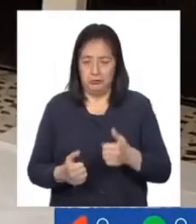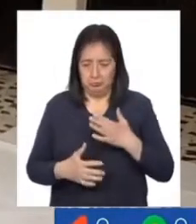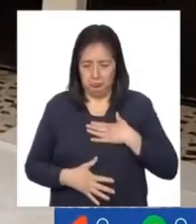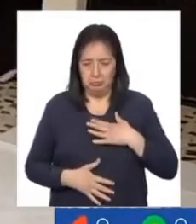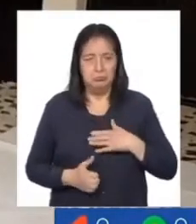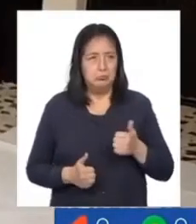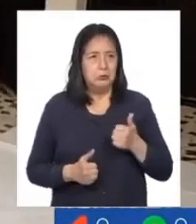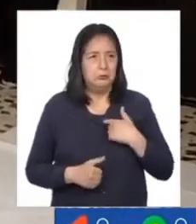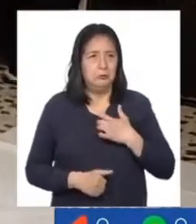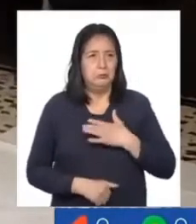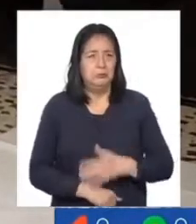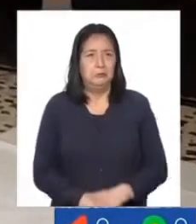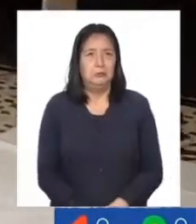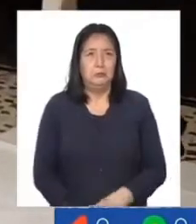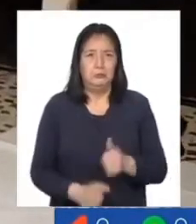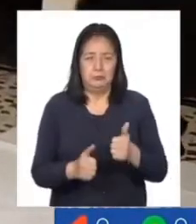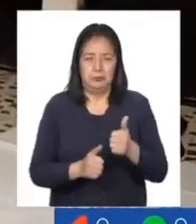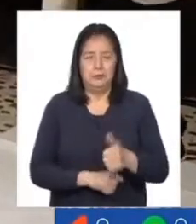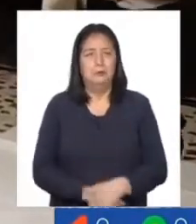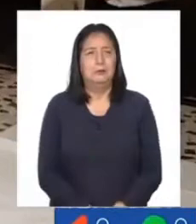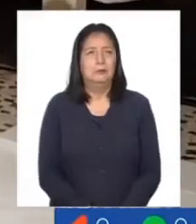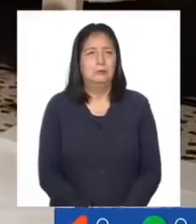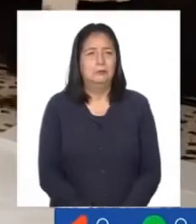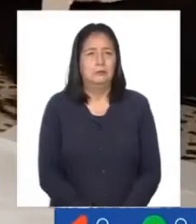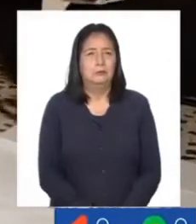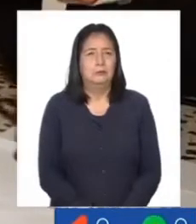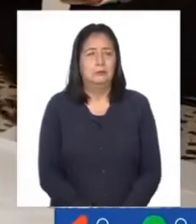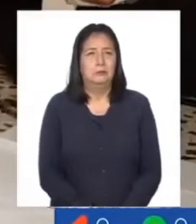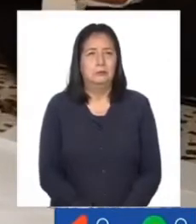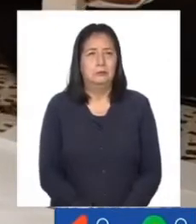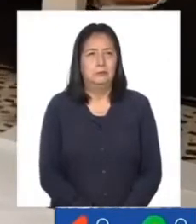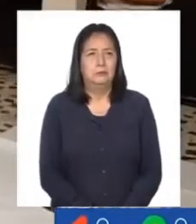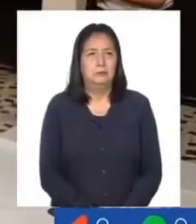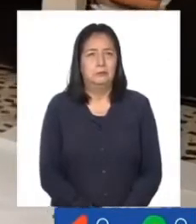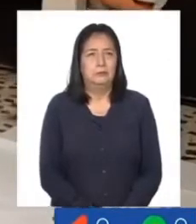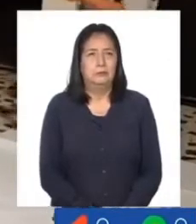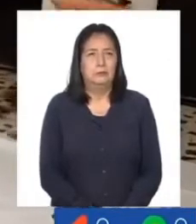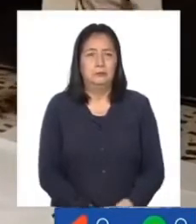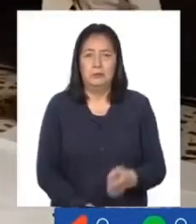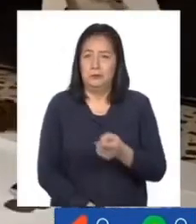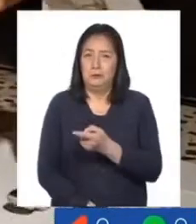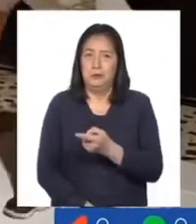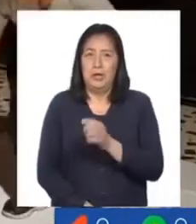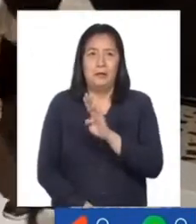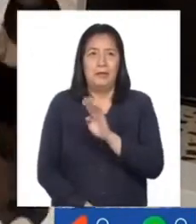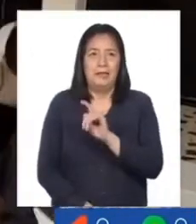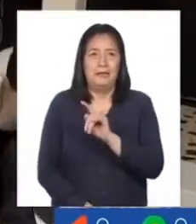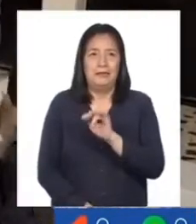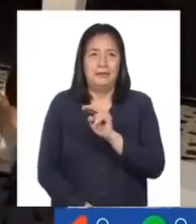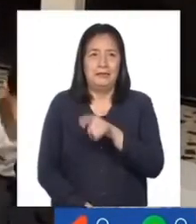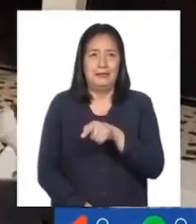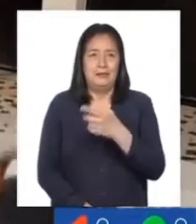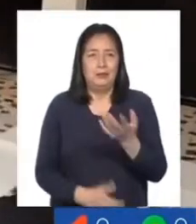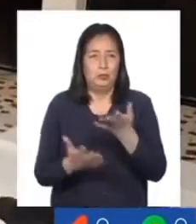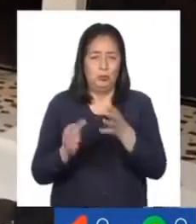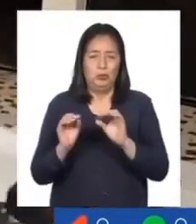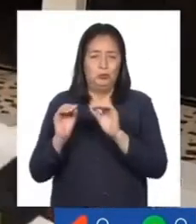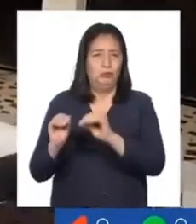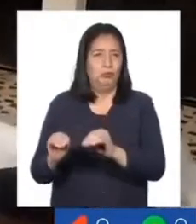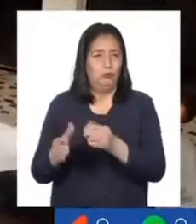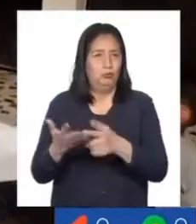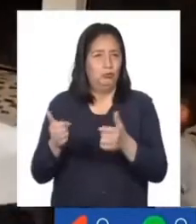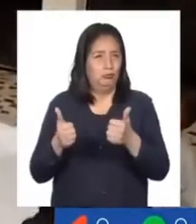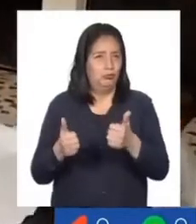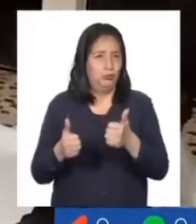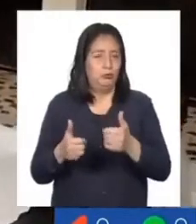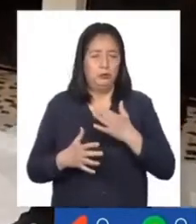posición es muy cómoda. ¡Excelente! Ahora, Bastián, adopta una posición que